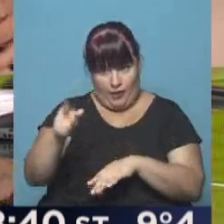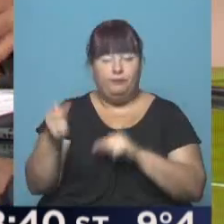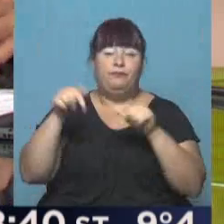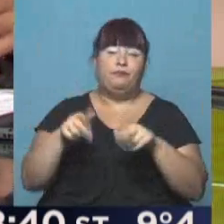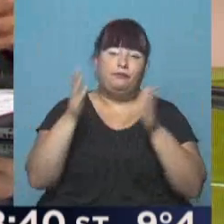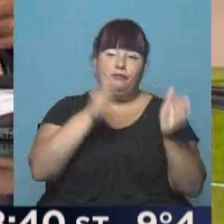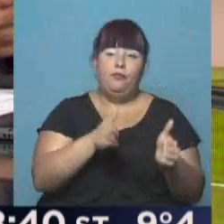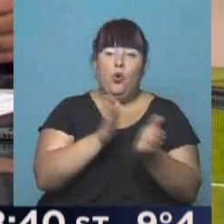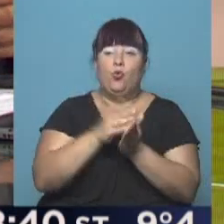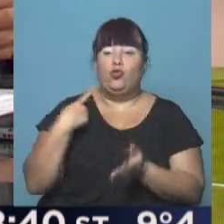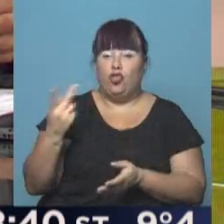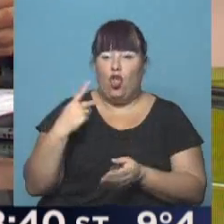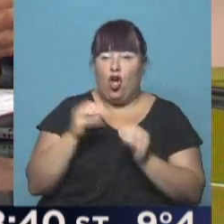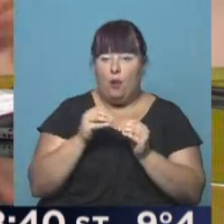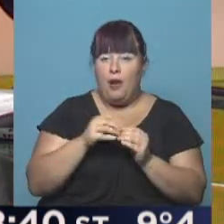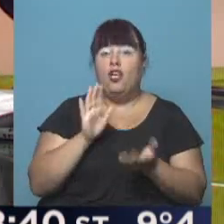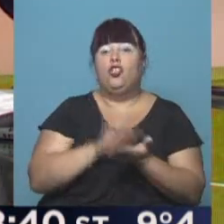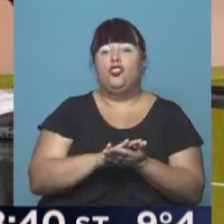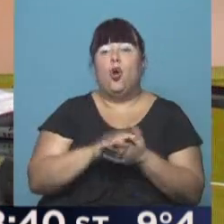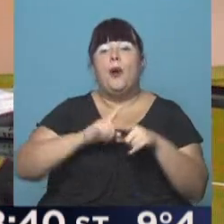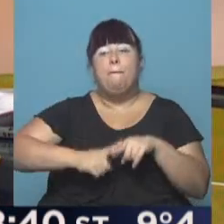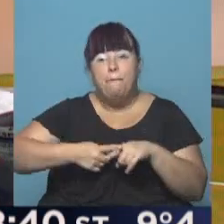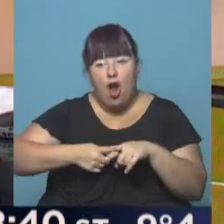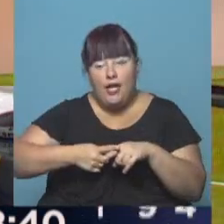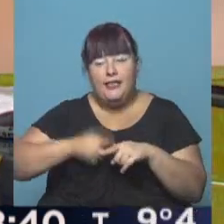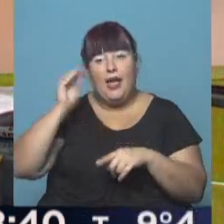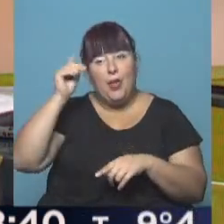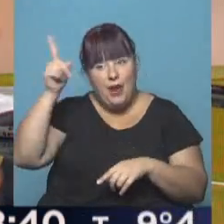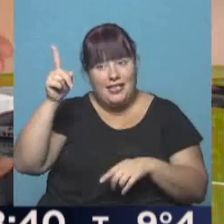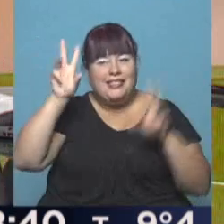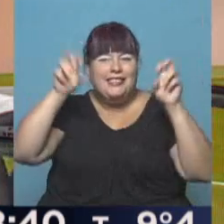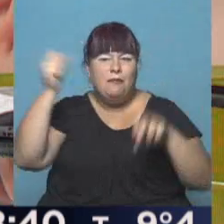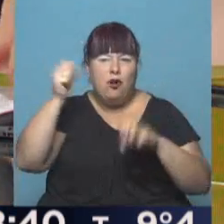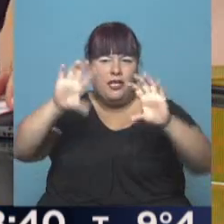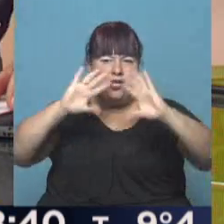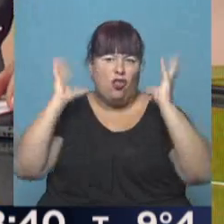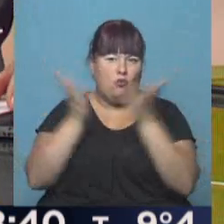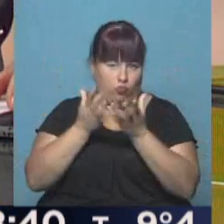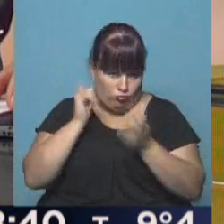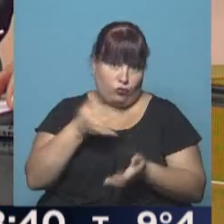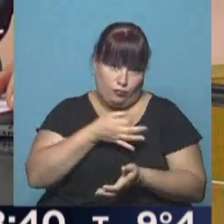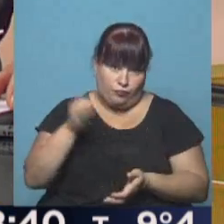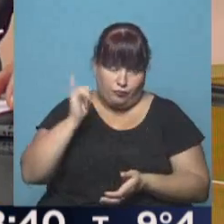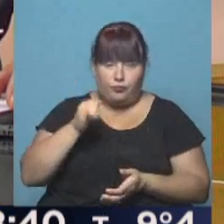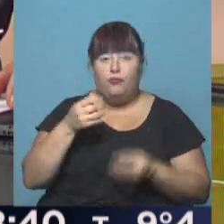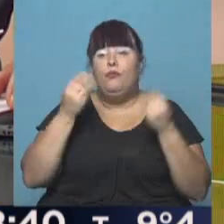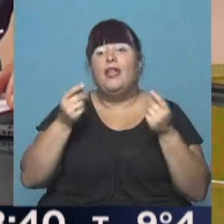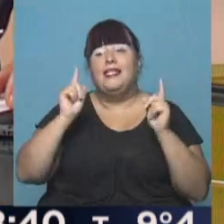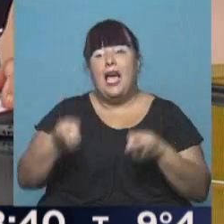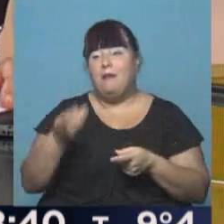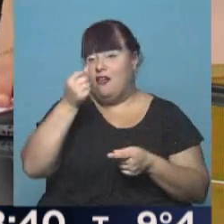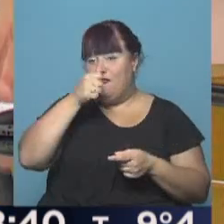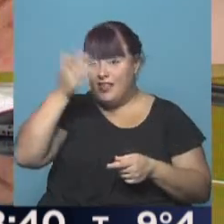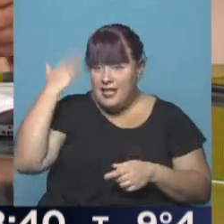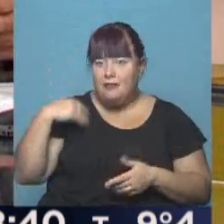Ahora nos ocupamos junto a Fernando Fracchelli de la situación política en Brasil, tema central internacional sin duda. Fernando. Sí, sin lugar a dudas, porque también el fin de